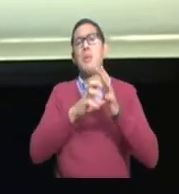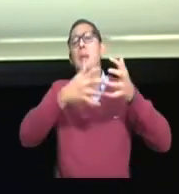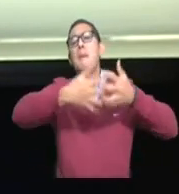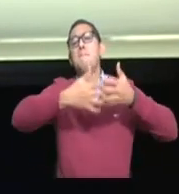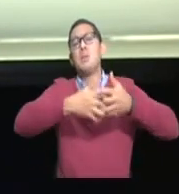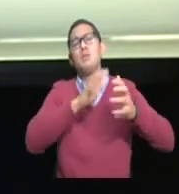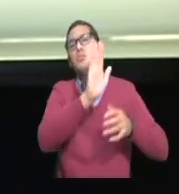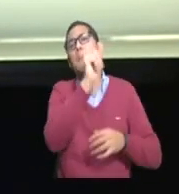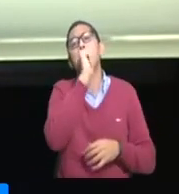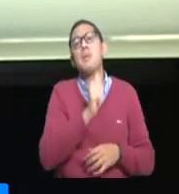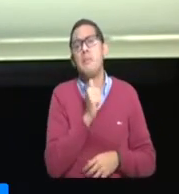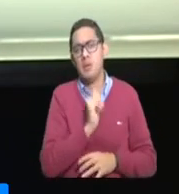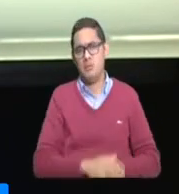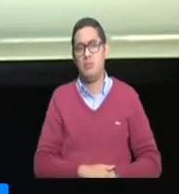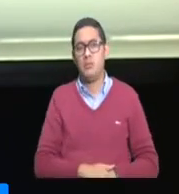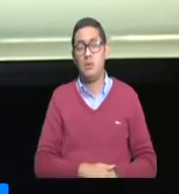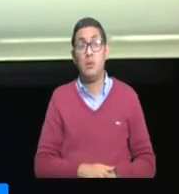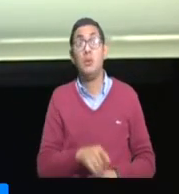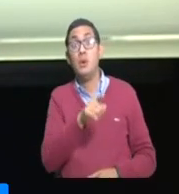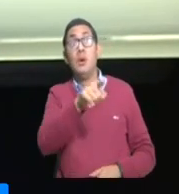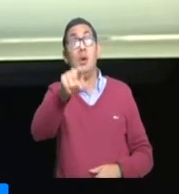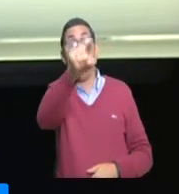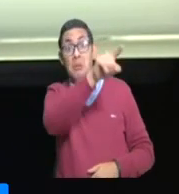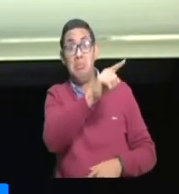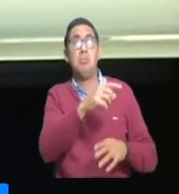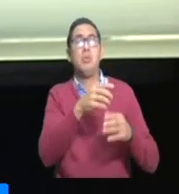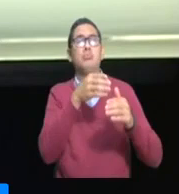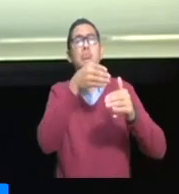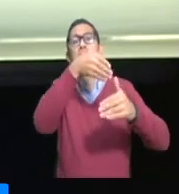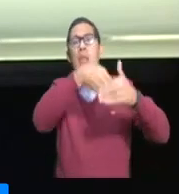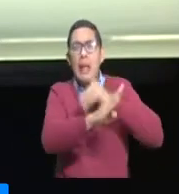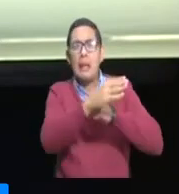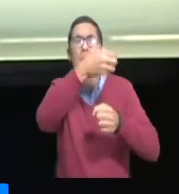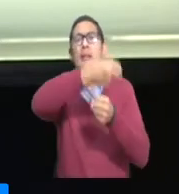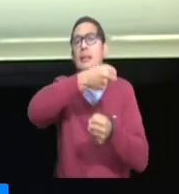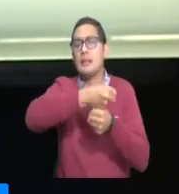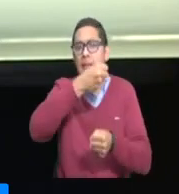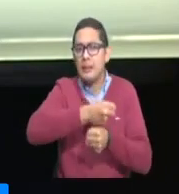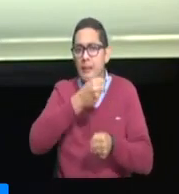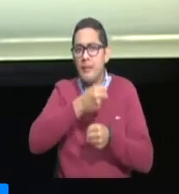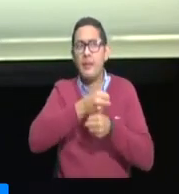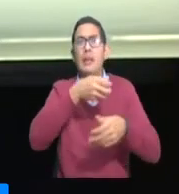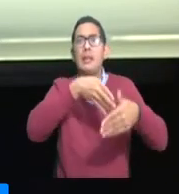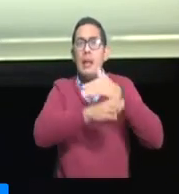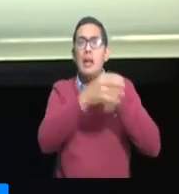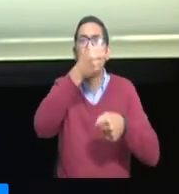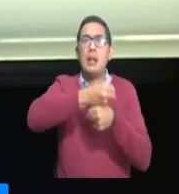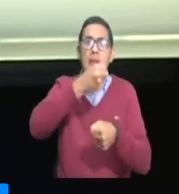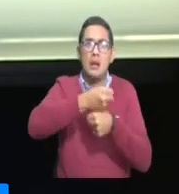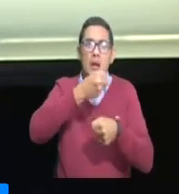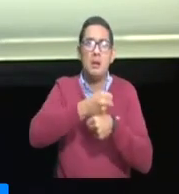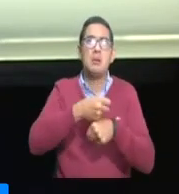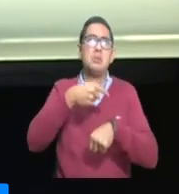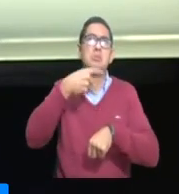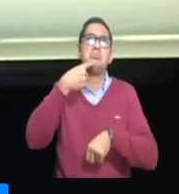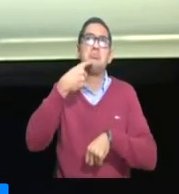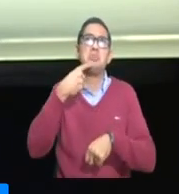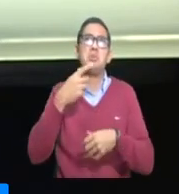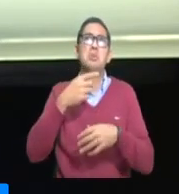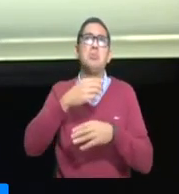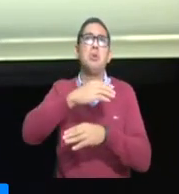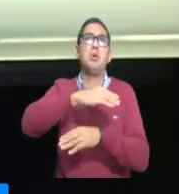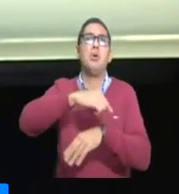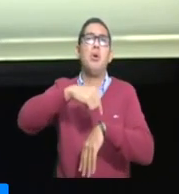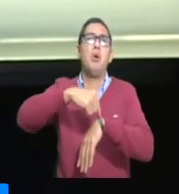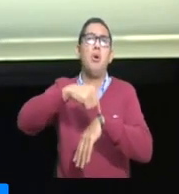privada tendrá para ingresar a su hora de trabajo, a su lugar de trabajo, hasta las 8 de